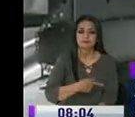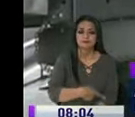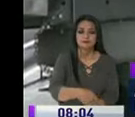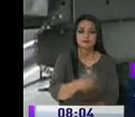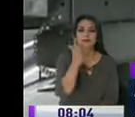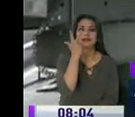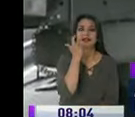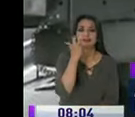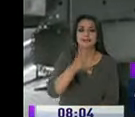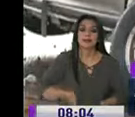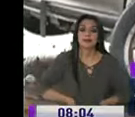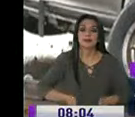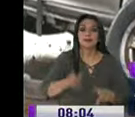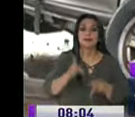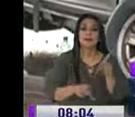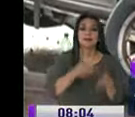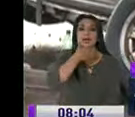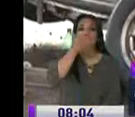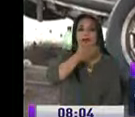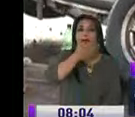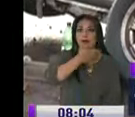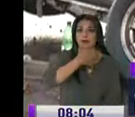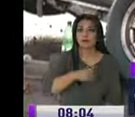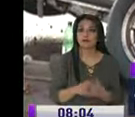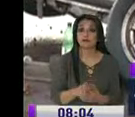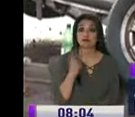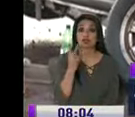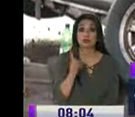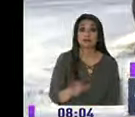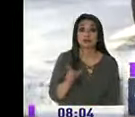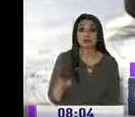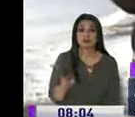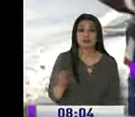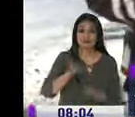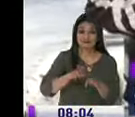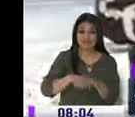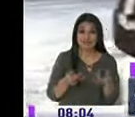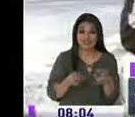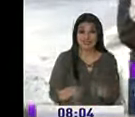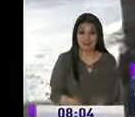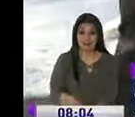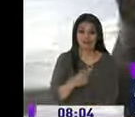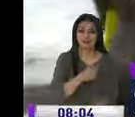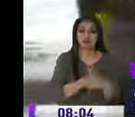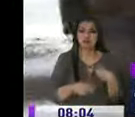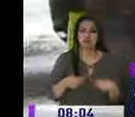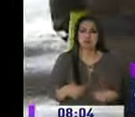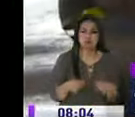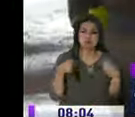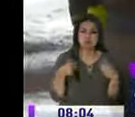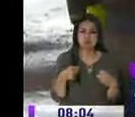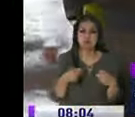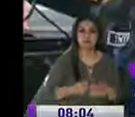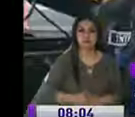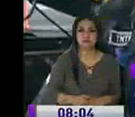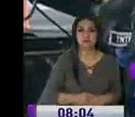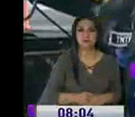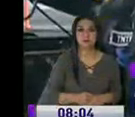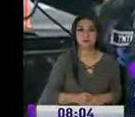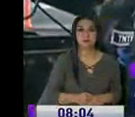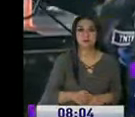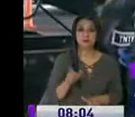vía a Papayacta. Además del deceso, dos personas más que iban a bordo del automotor resultaron heridas de gravedad. Las